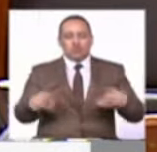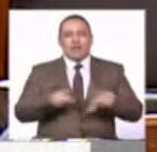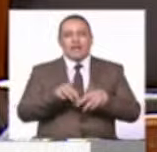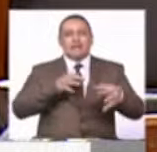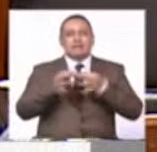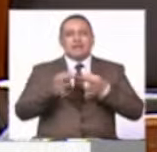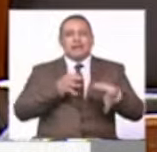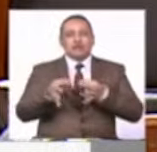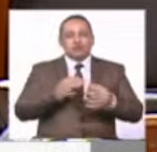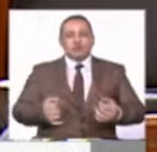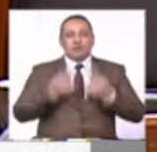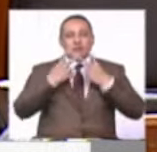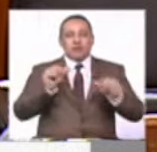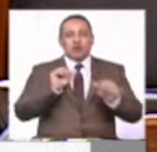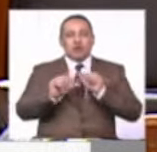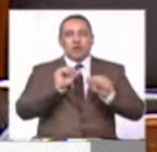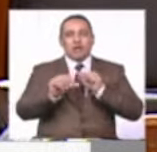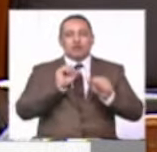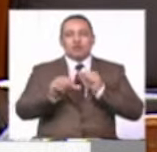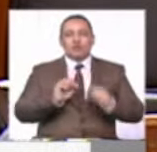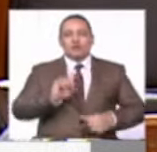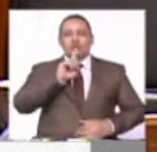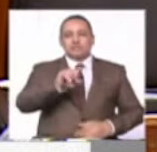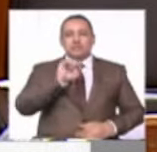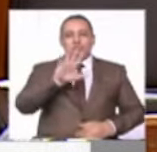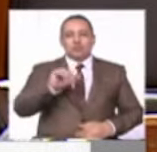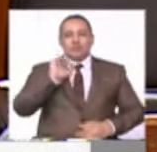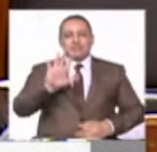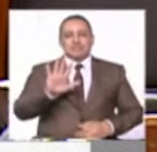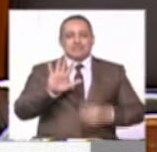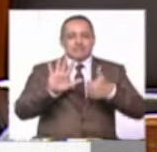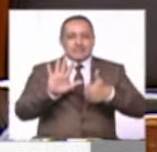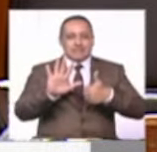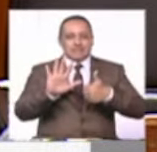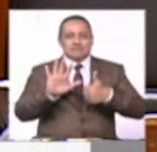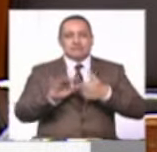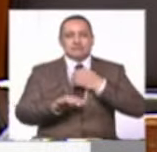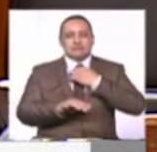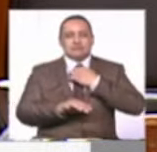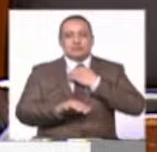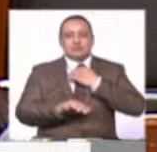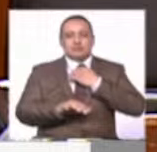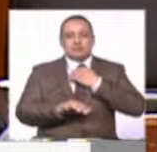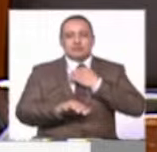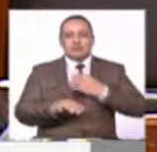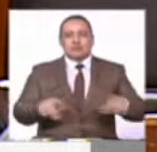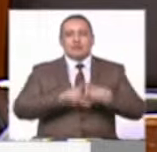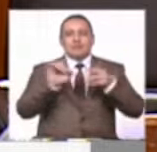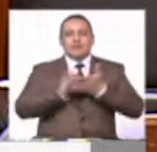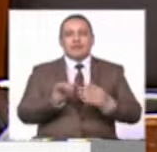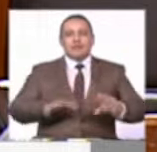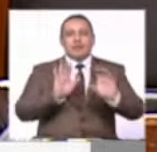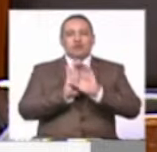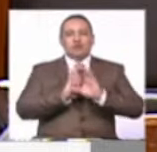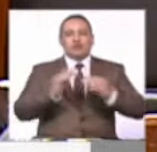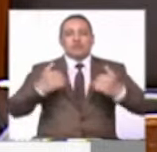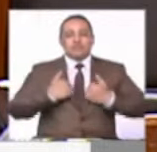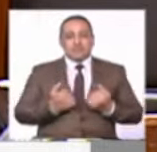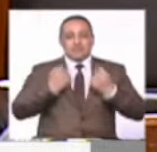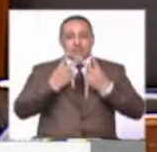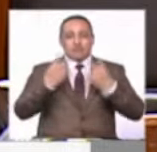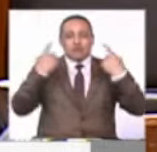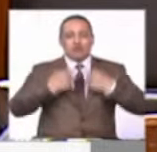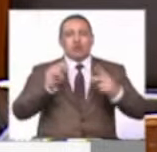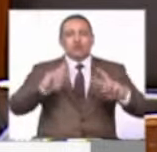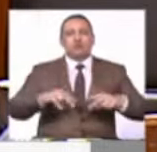interpretación del artículo 156 la Constitución tiene la forma de una